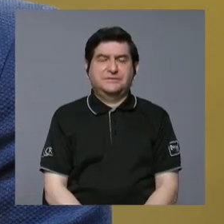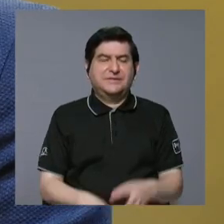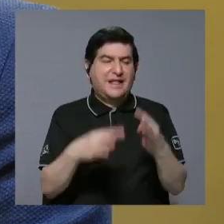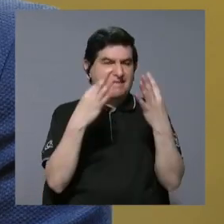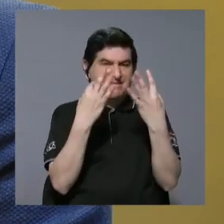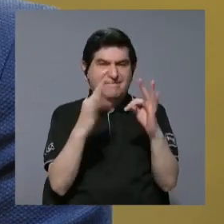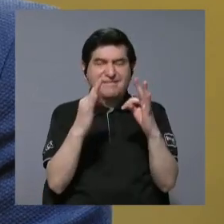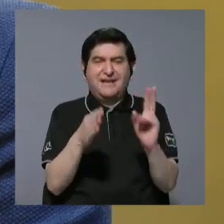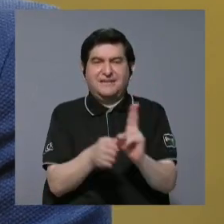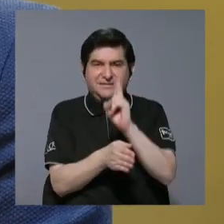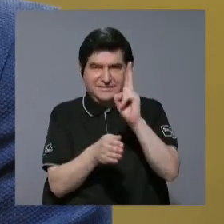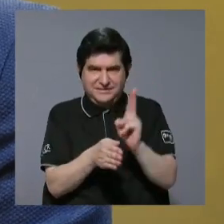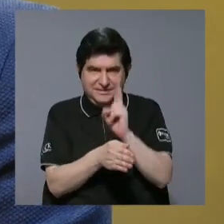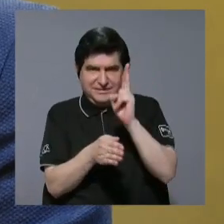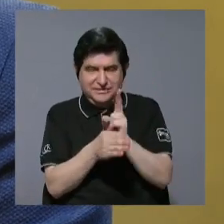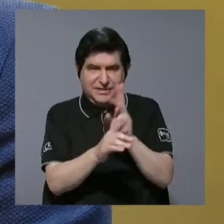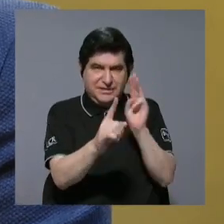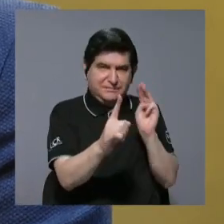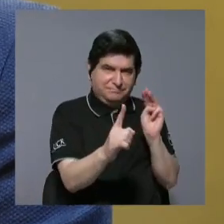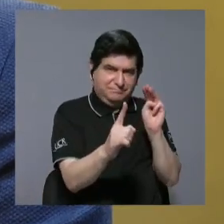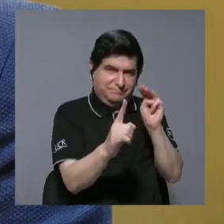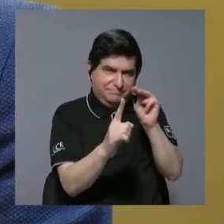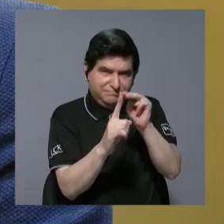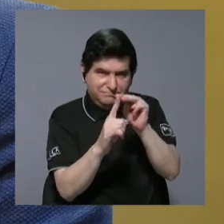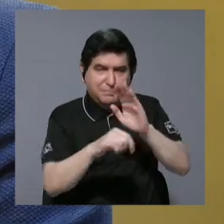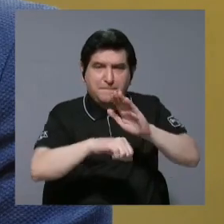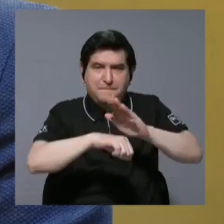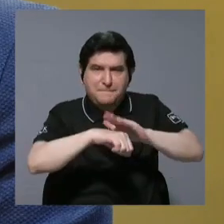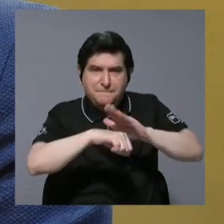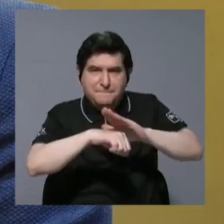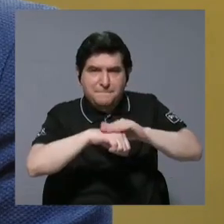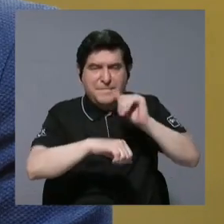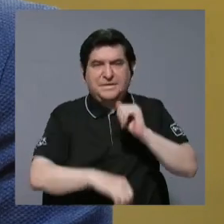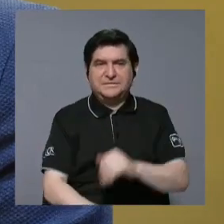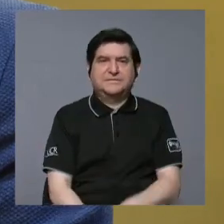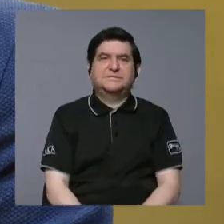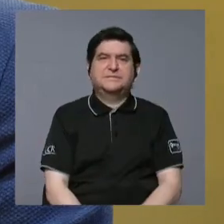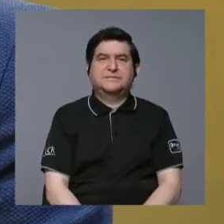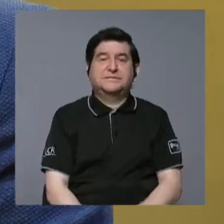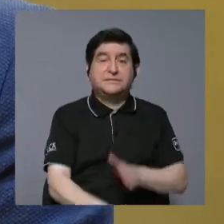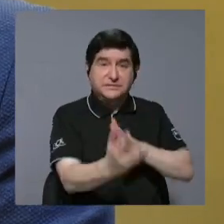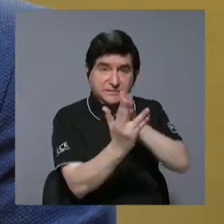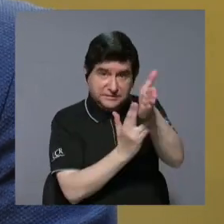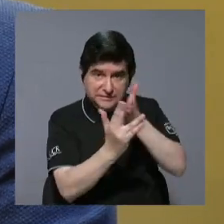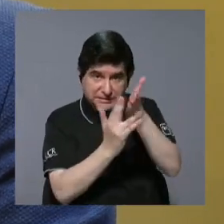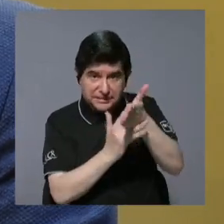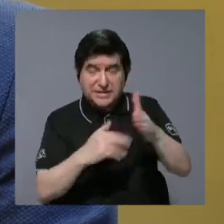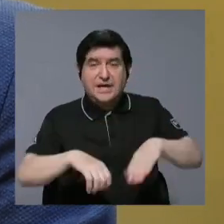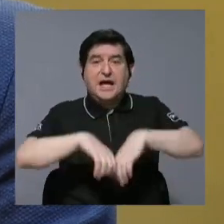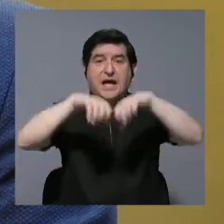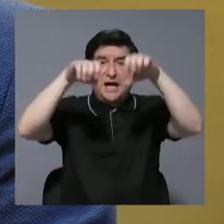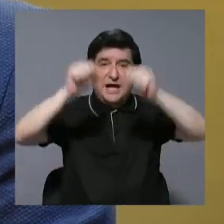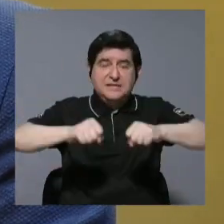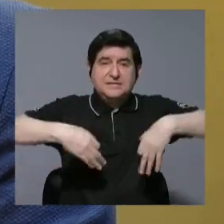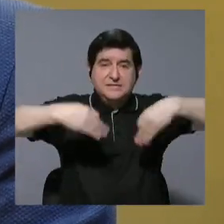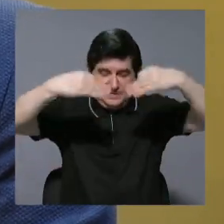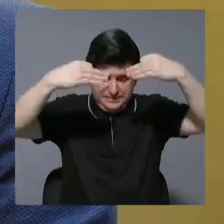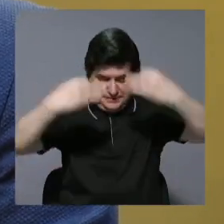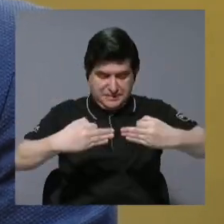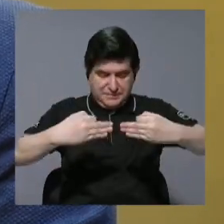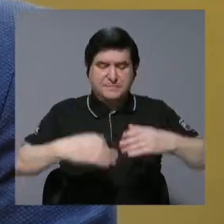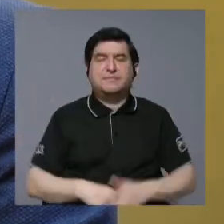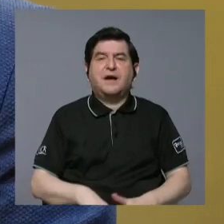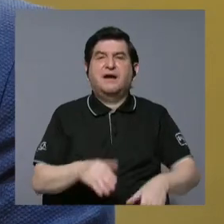busca utilizar mensajes que permitan accesar esos sistemas de toma de decisiones